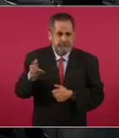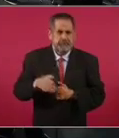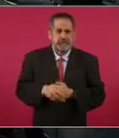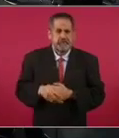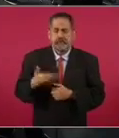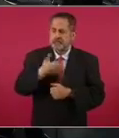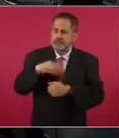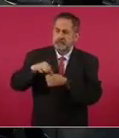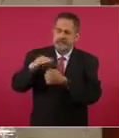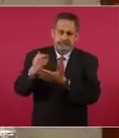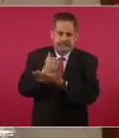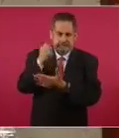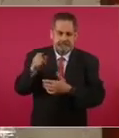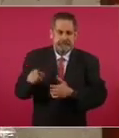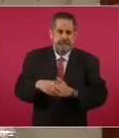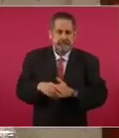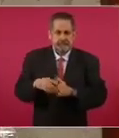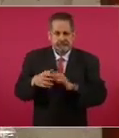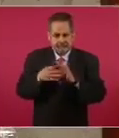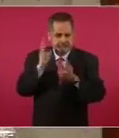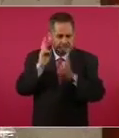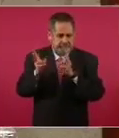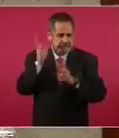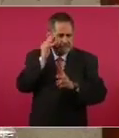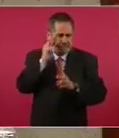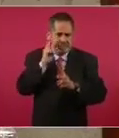presidente electo? Vamos a escucharla.